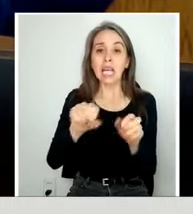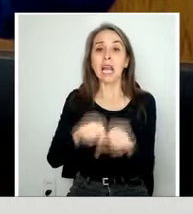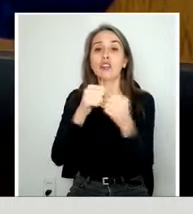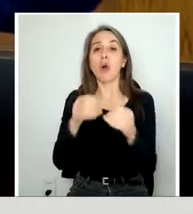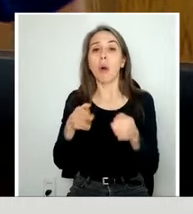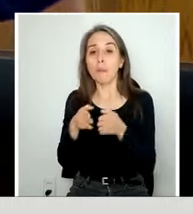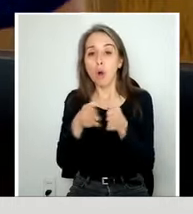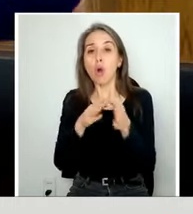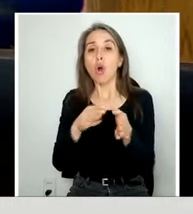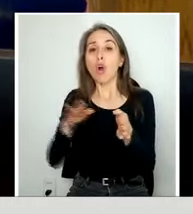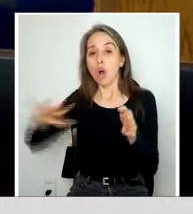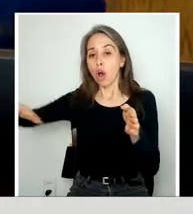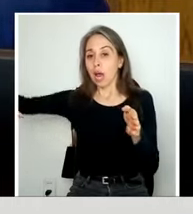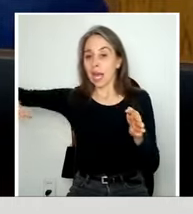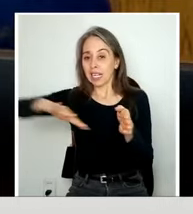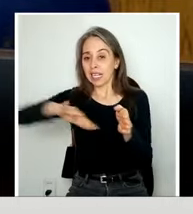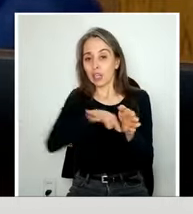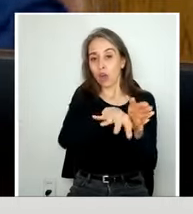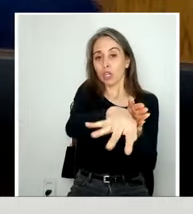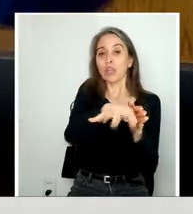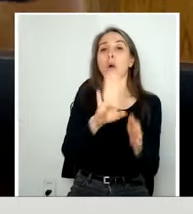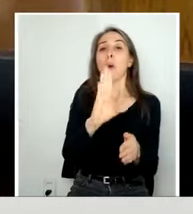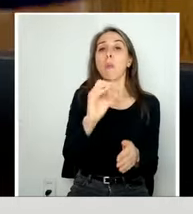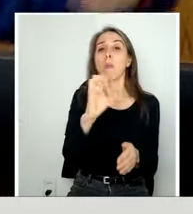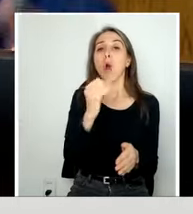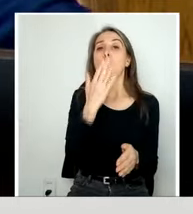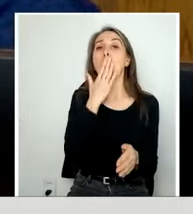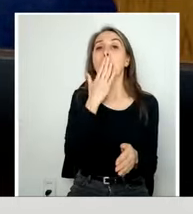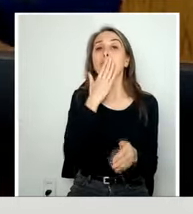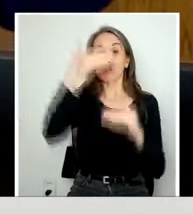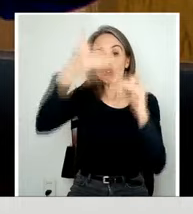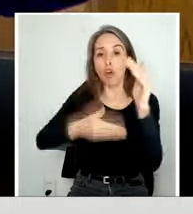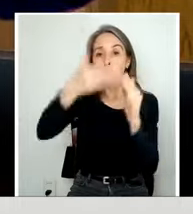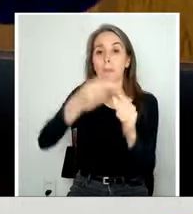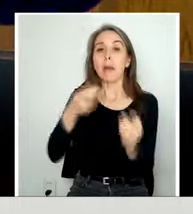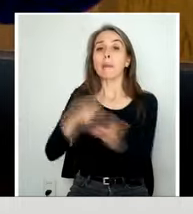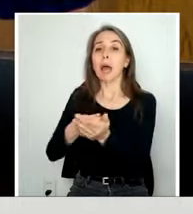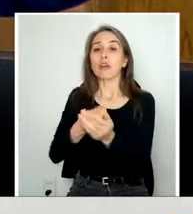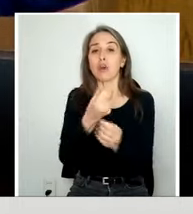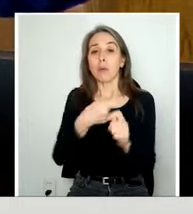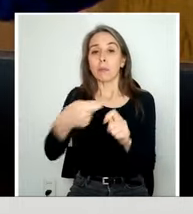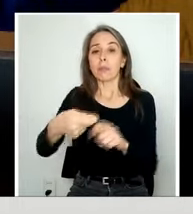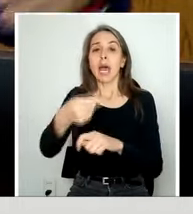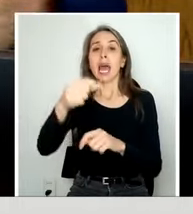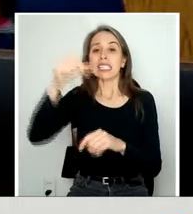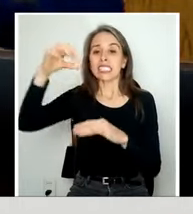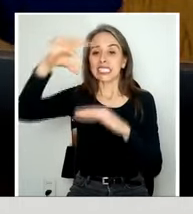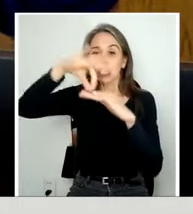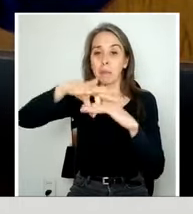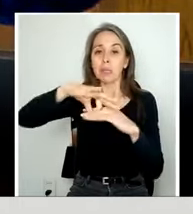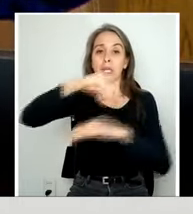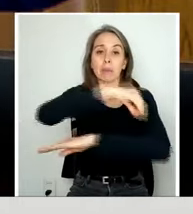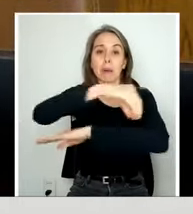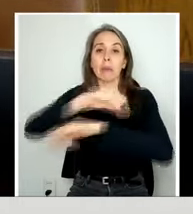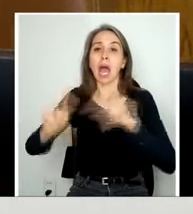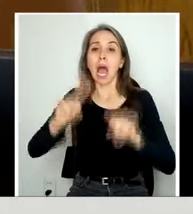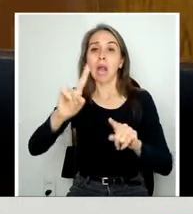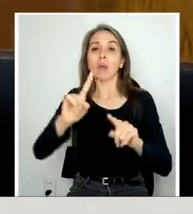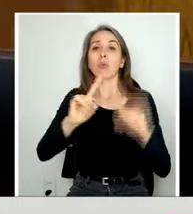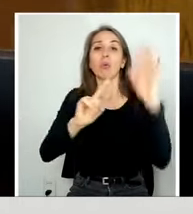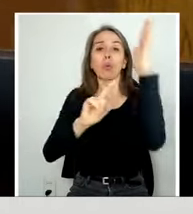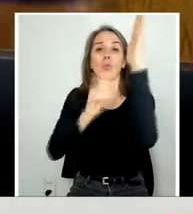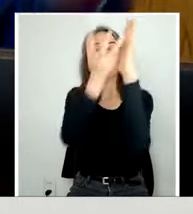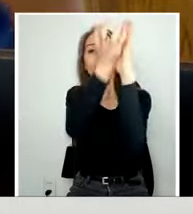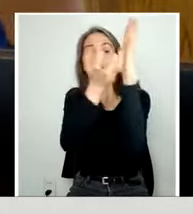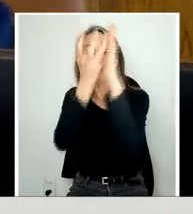recién van a llegar ayuda para poder comprar semilla para poder plantar probablemente algunos van a poder cosechar van a tener sus primeros ingresos